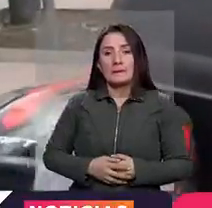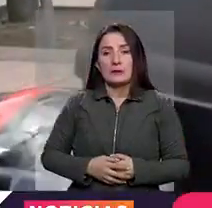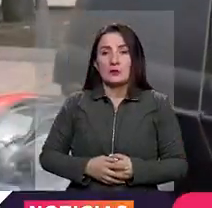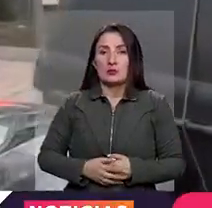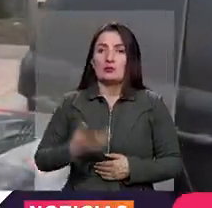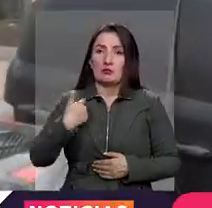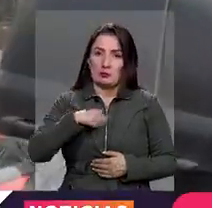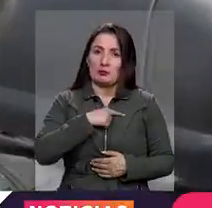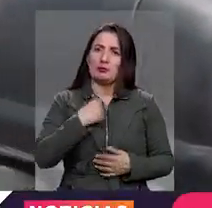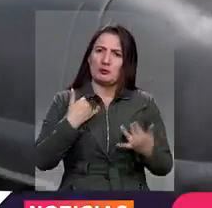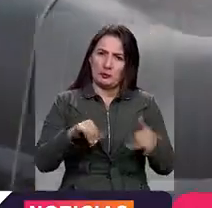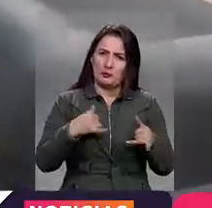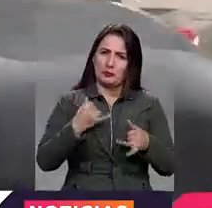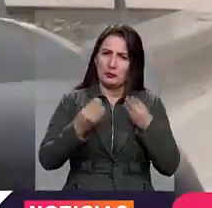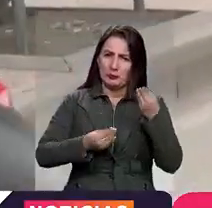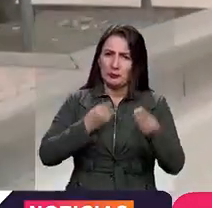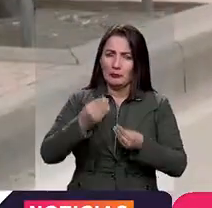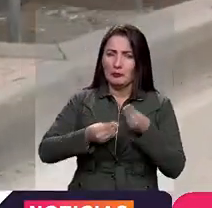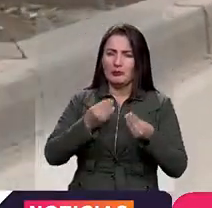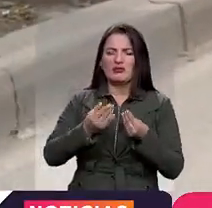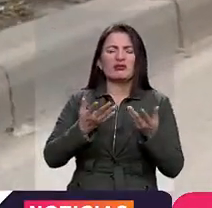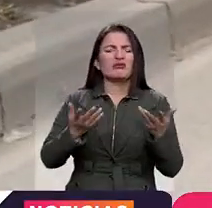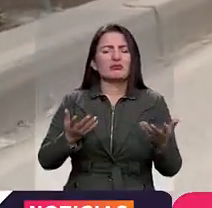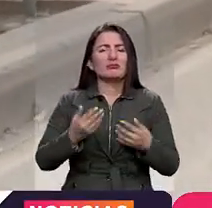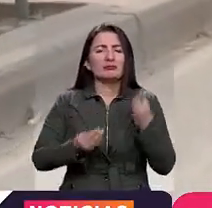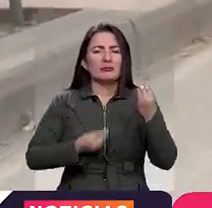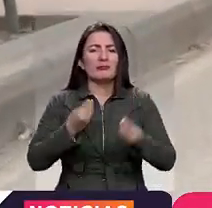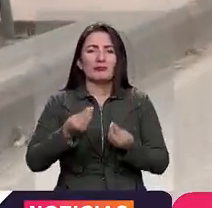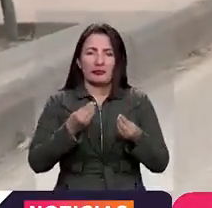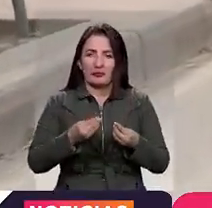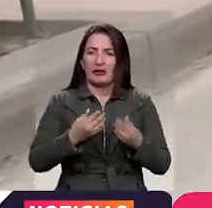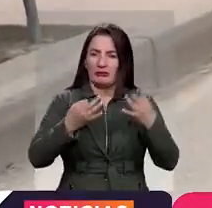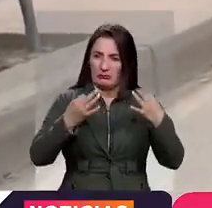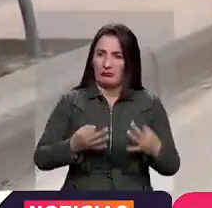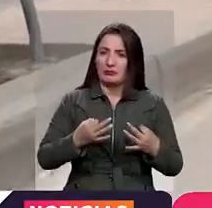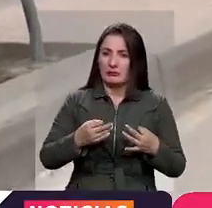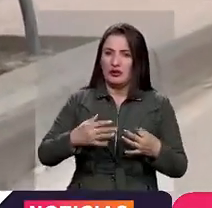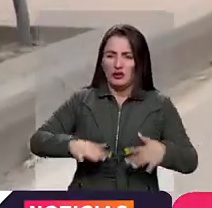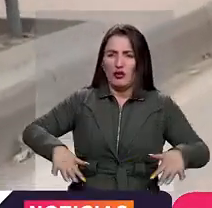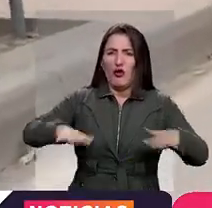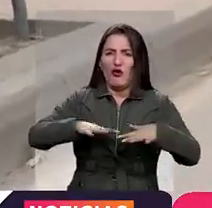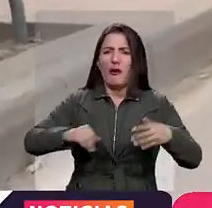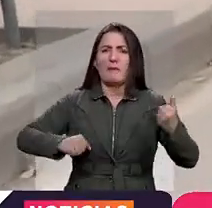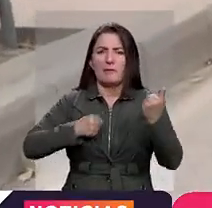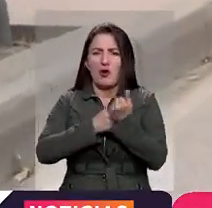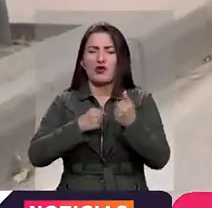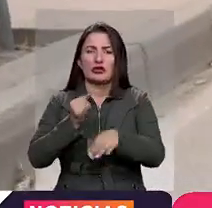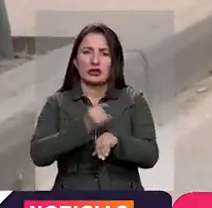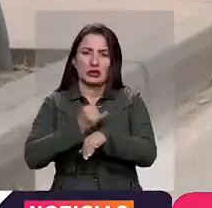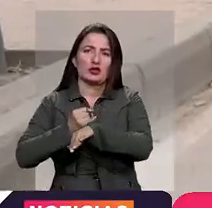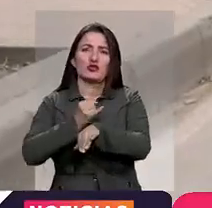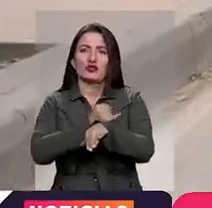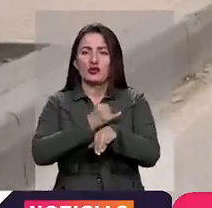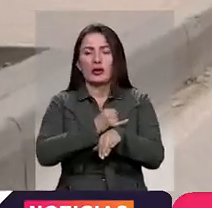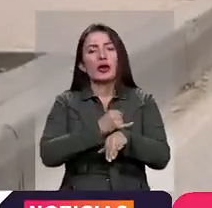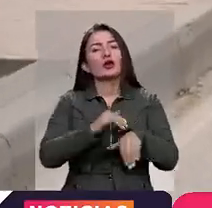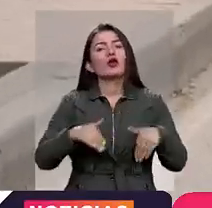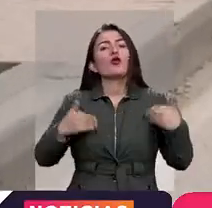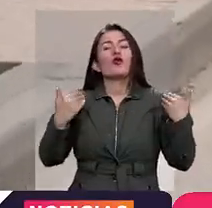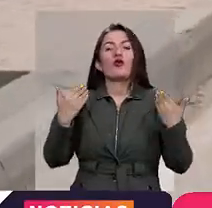lo que me corresponde como comandante de estación, sí puedo, digamos, dar fe de todo el apoyo institucional que he sentido en